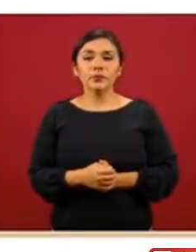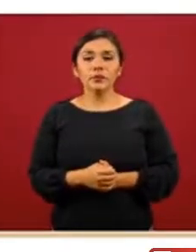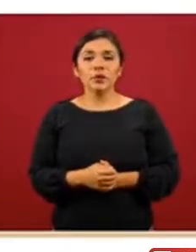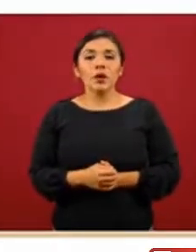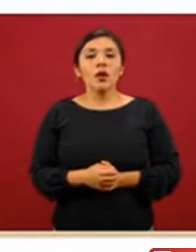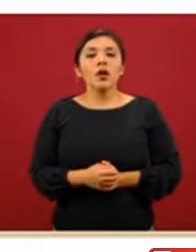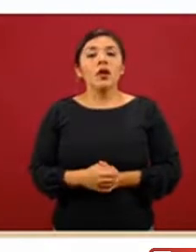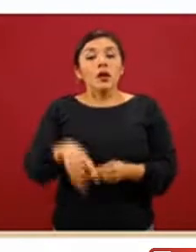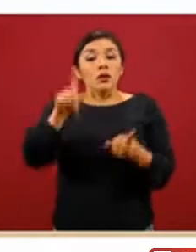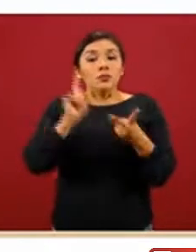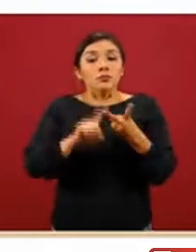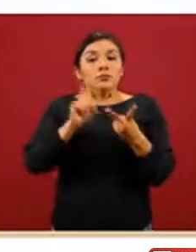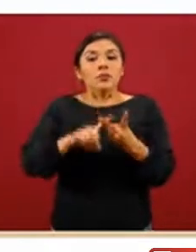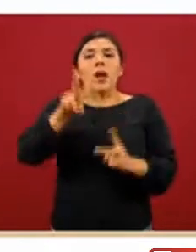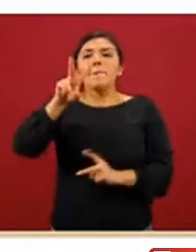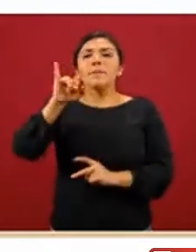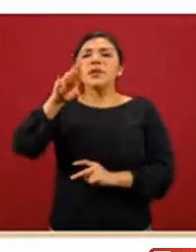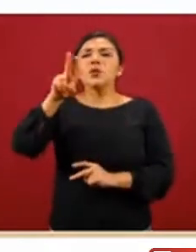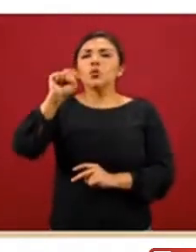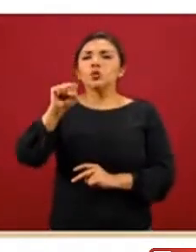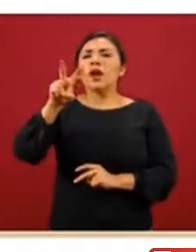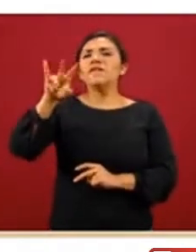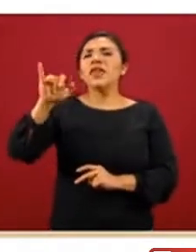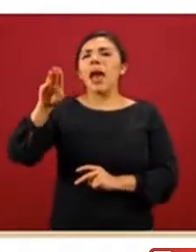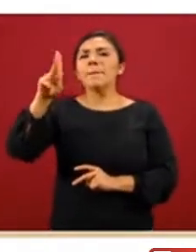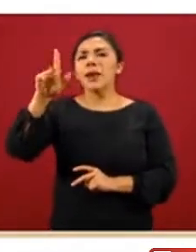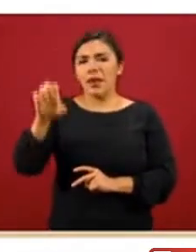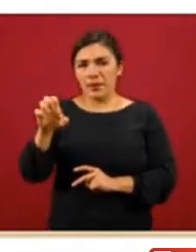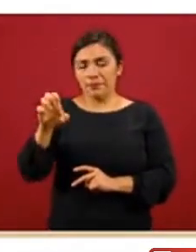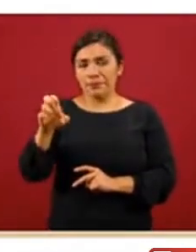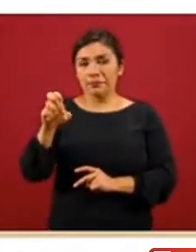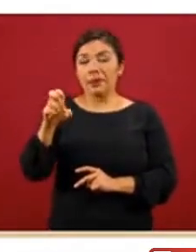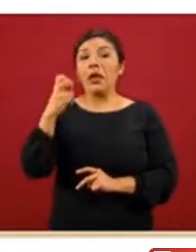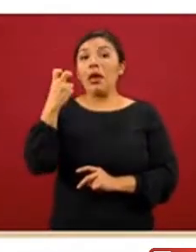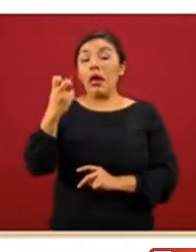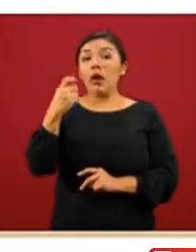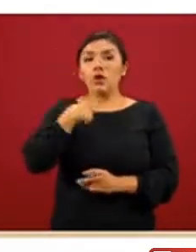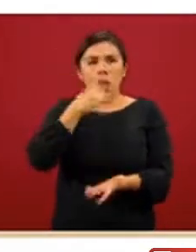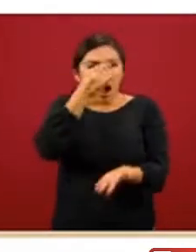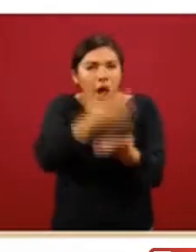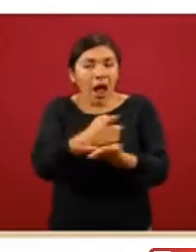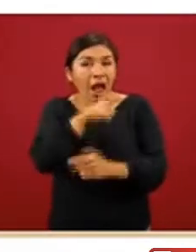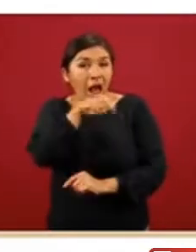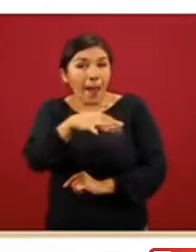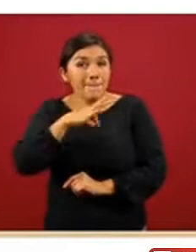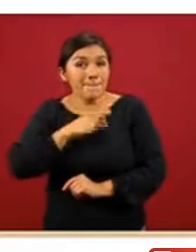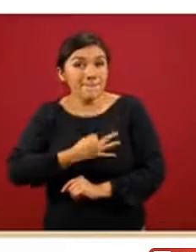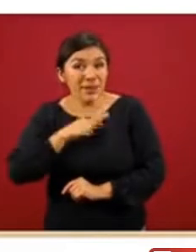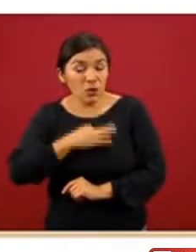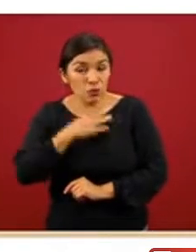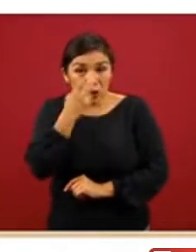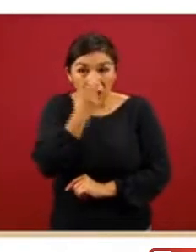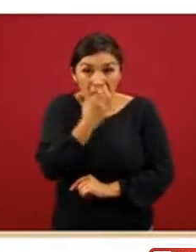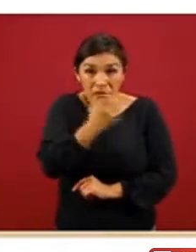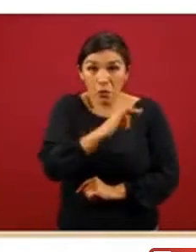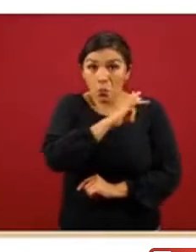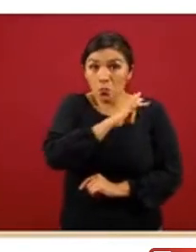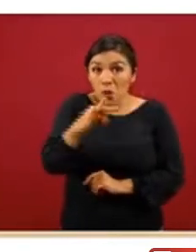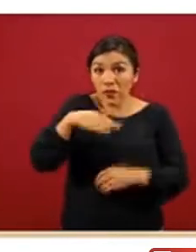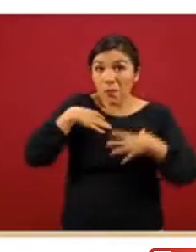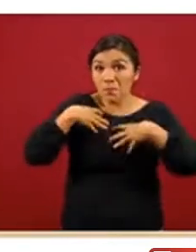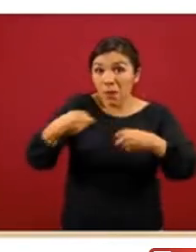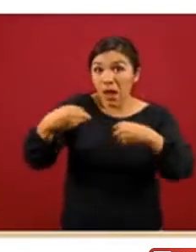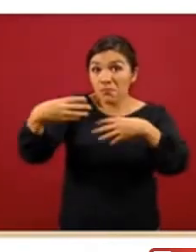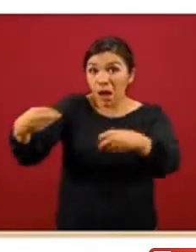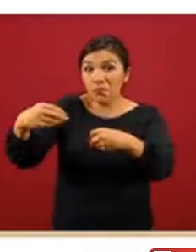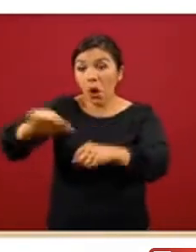yo soy capaz de excretar los virus, la siguiente consideración es si estos virus son capaces de replicarse en el